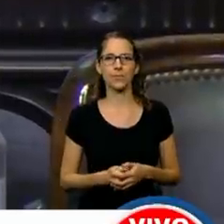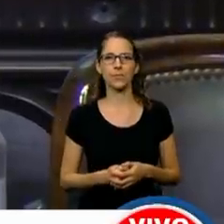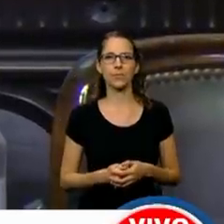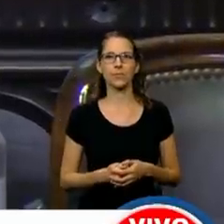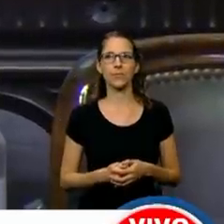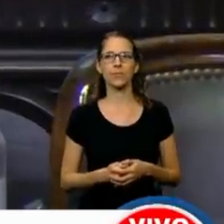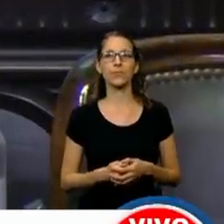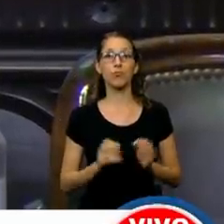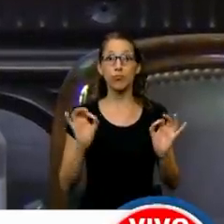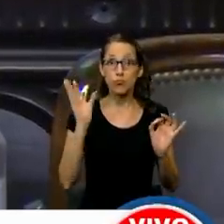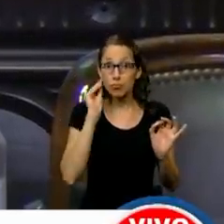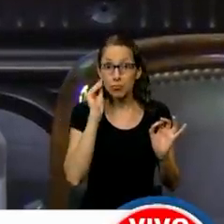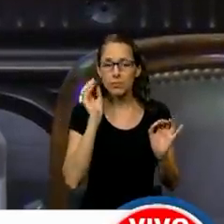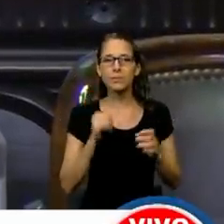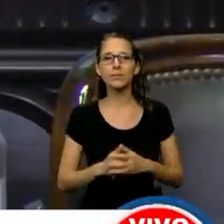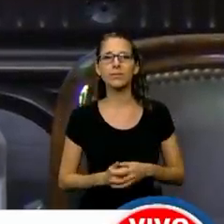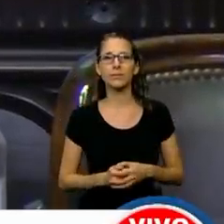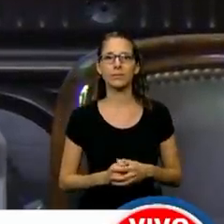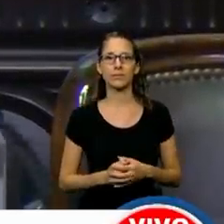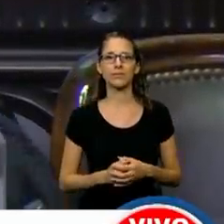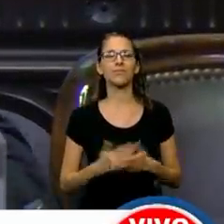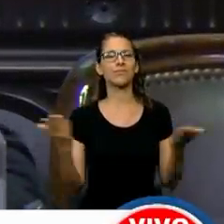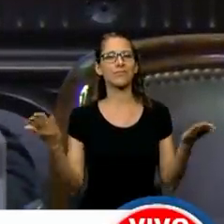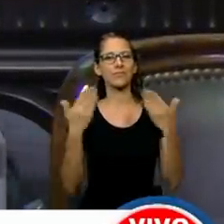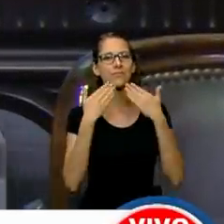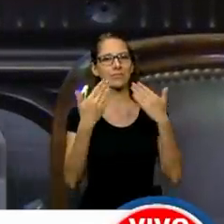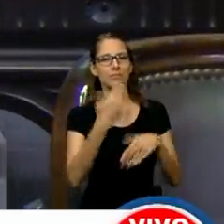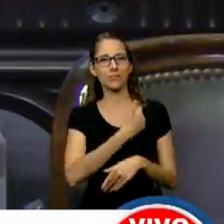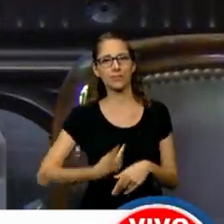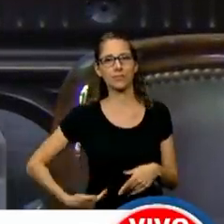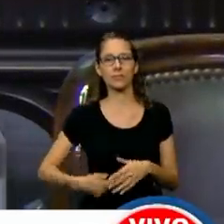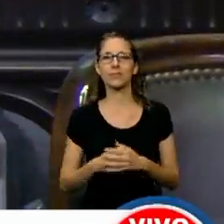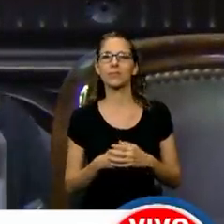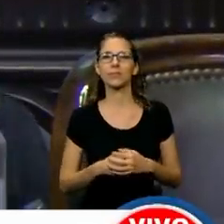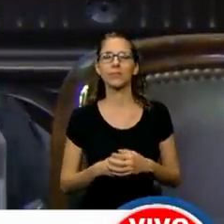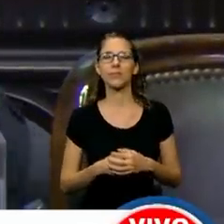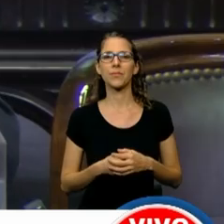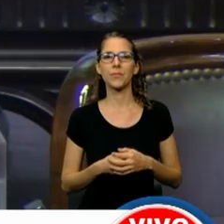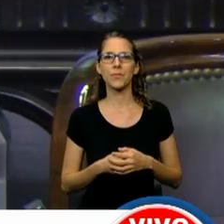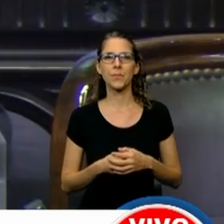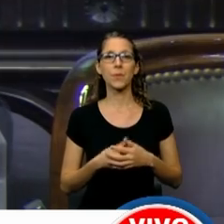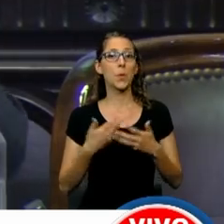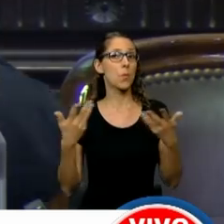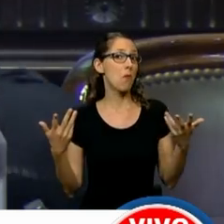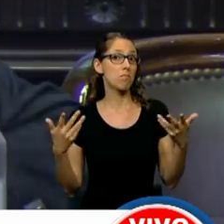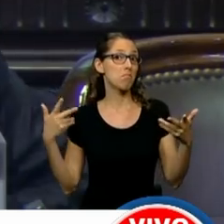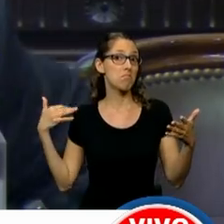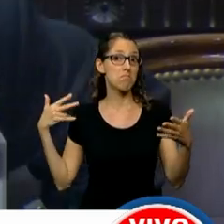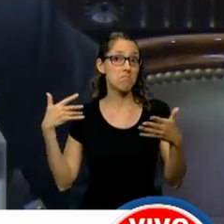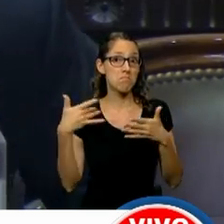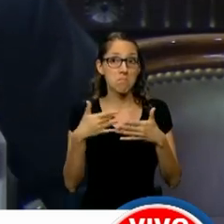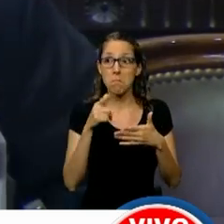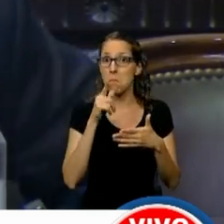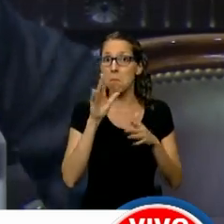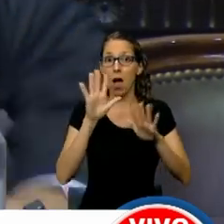está bien gracias señor presidente bueno hasta ahora parece que ningún diputado